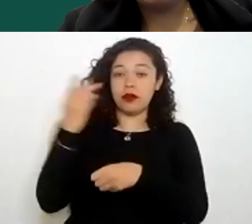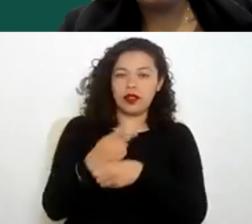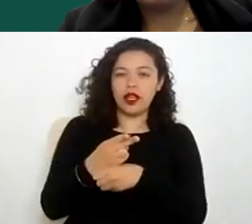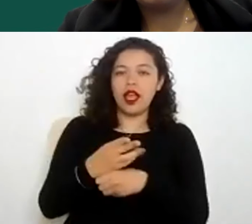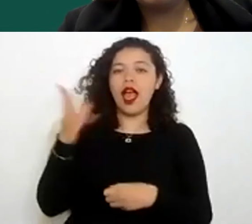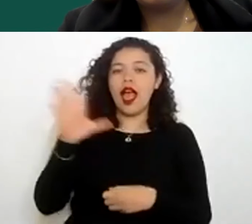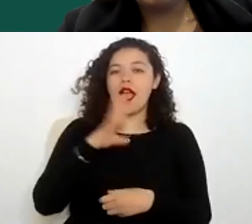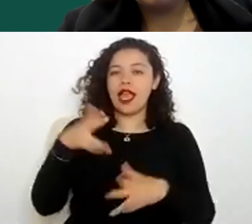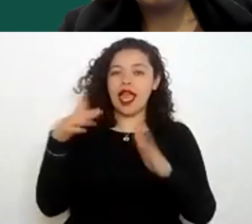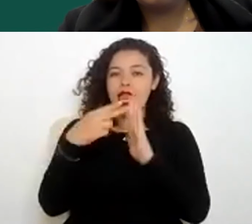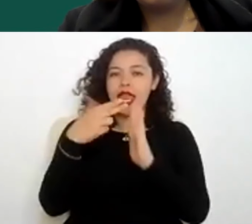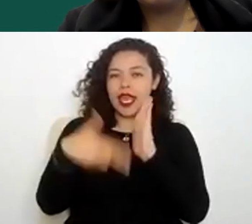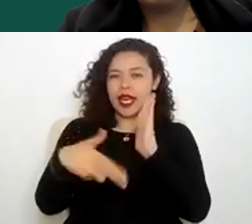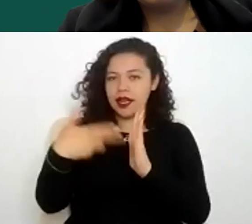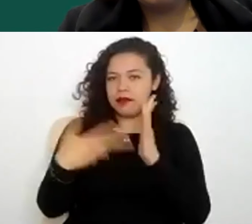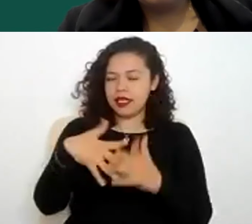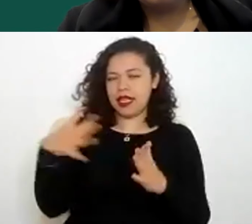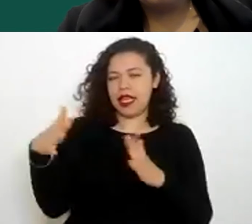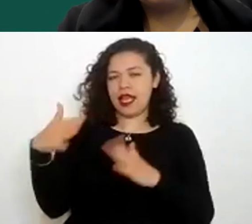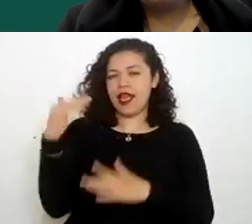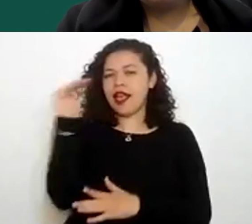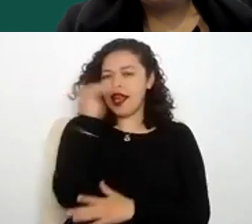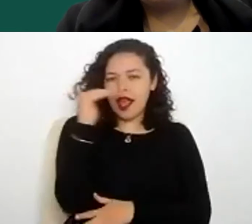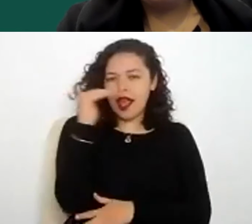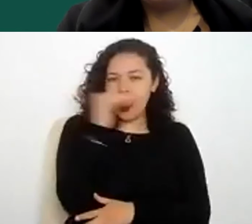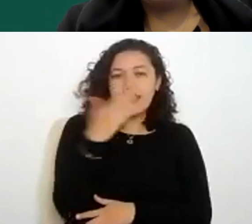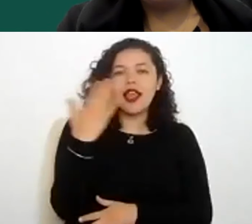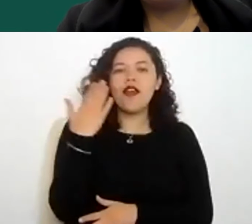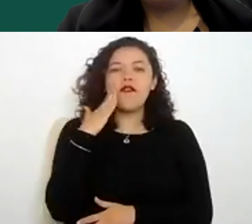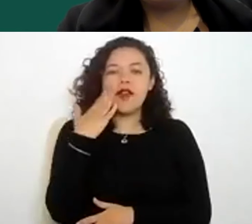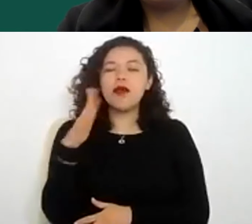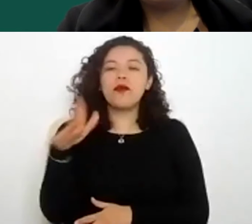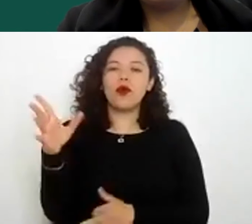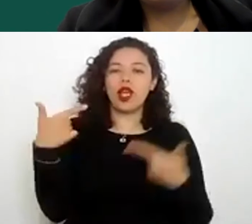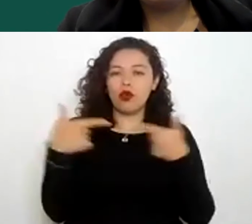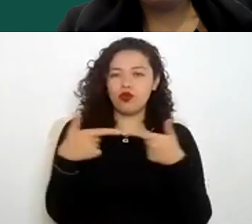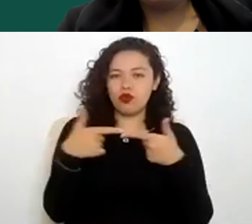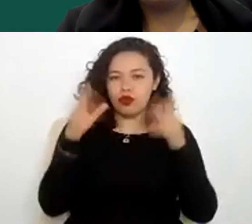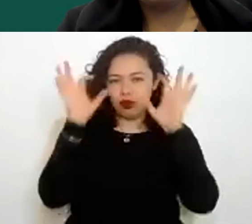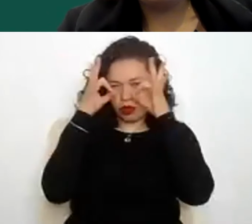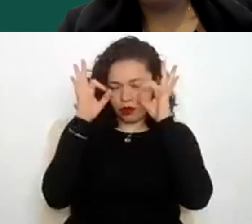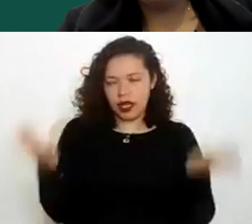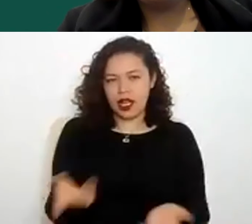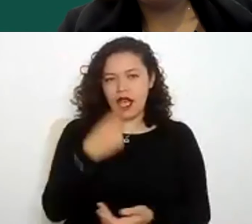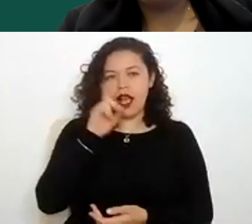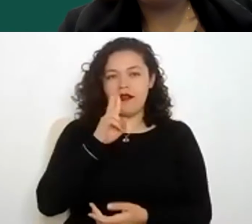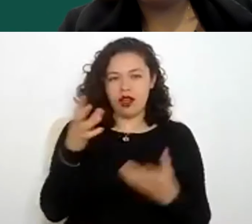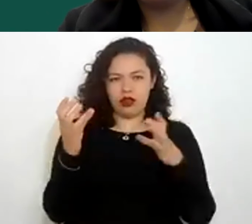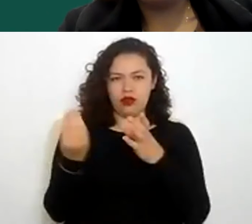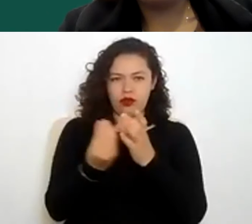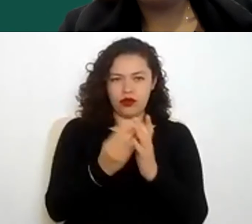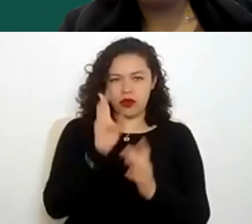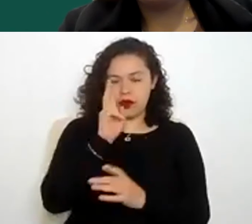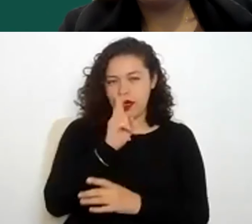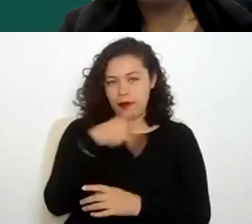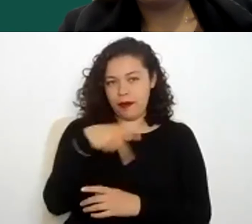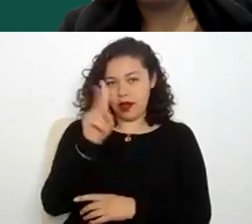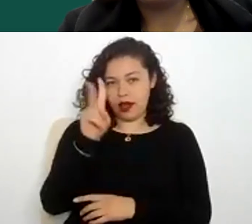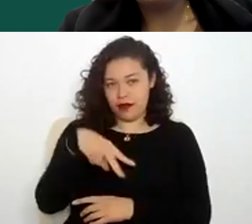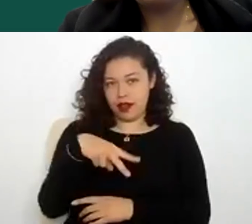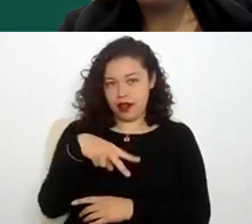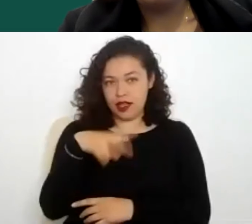en Facebook, en Google y todo esto. Métanse a ver estos cursos, en Blueprint y todo esto, pero sí meterme... tal vez 5 mil